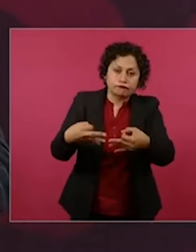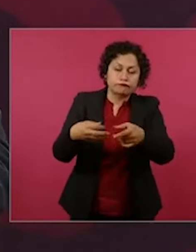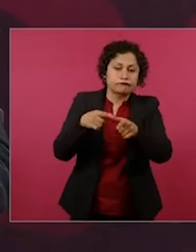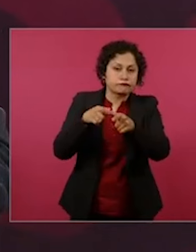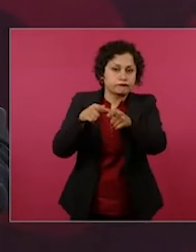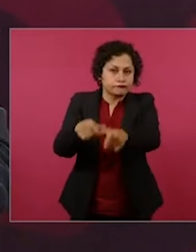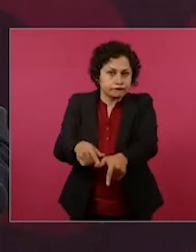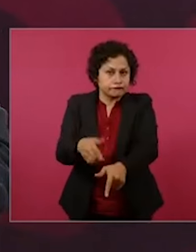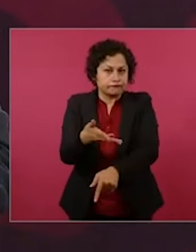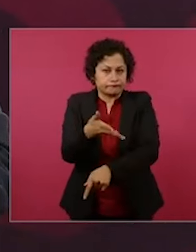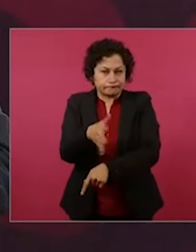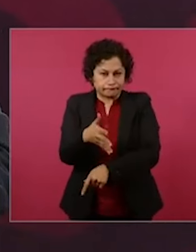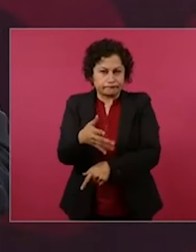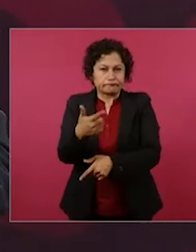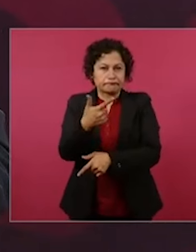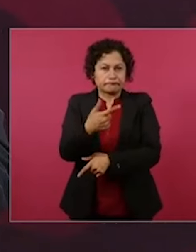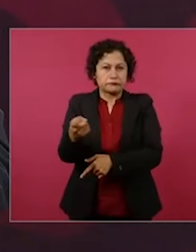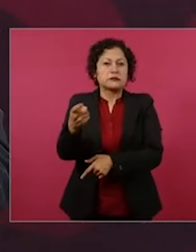toda la investigación